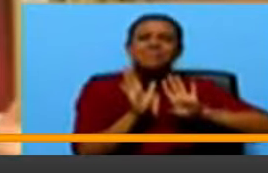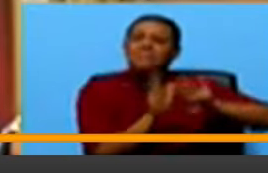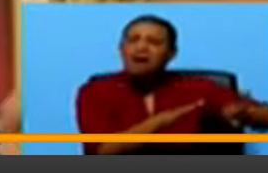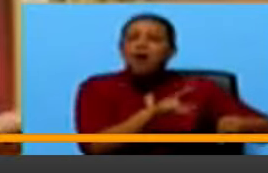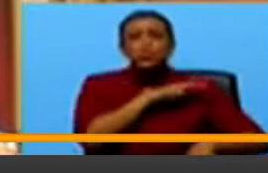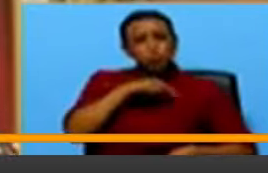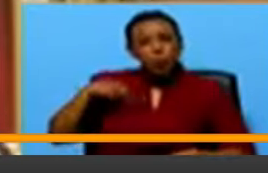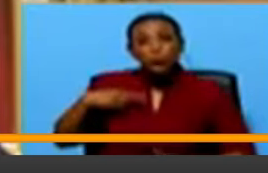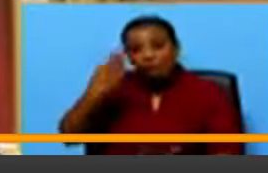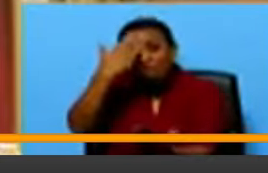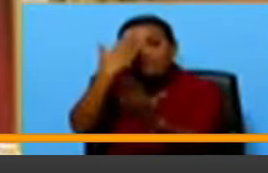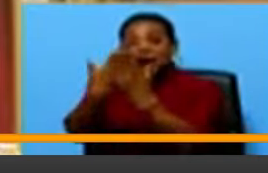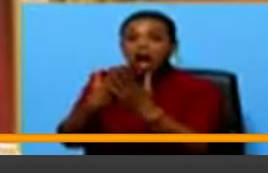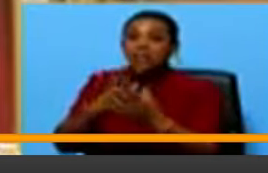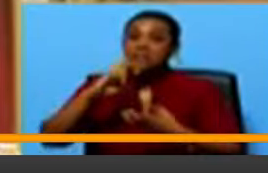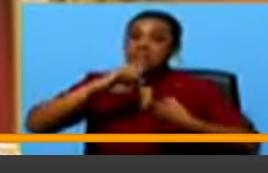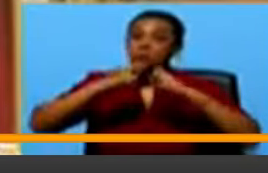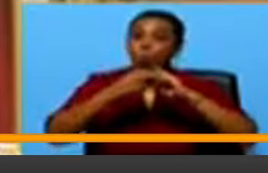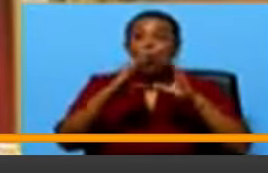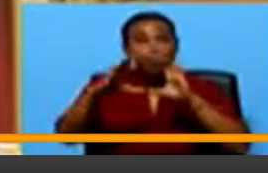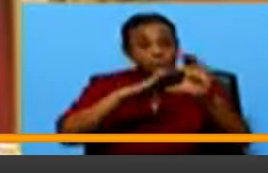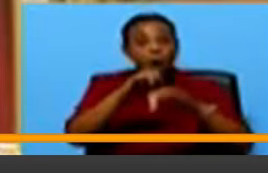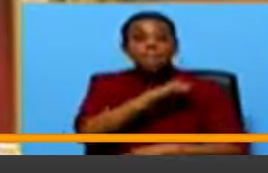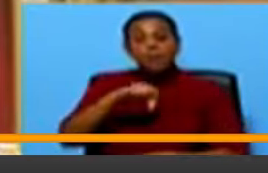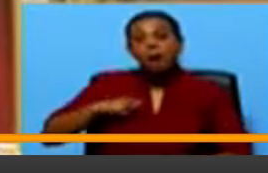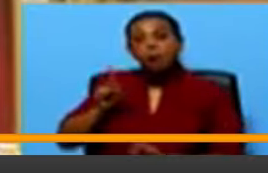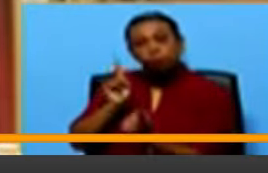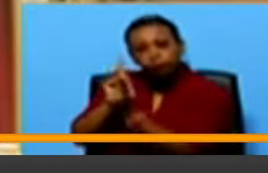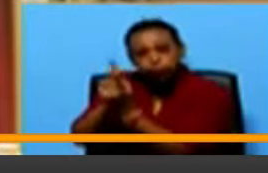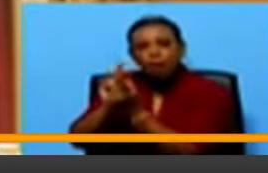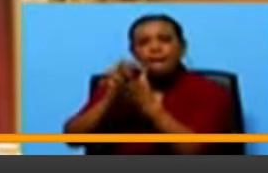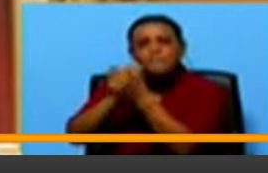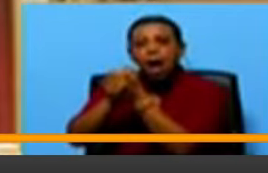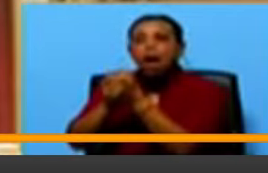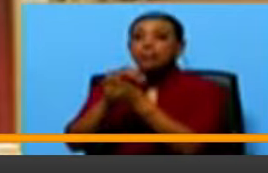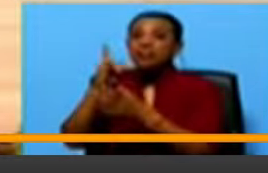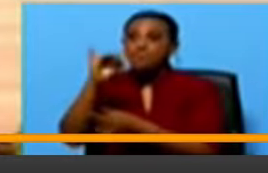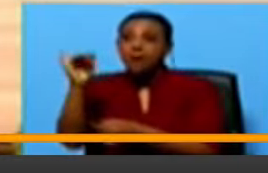Nosotros hemos enfrentado, como conversamos en privado, compañero Dimitri,